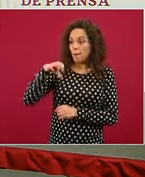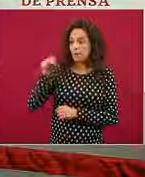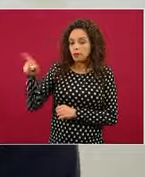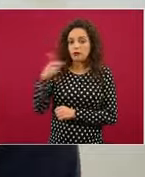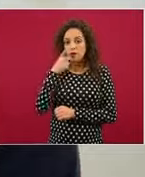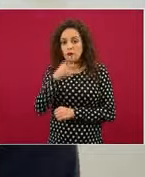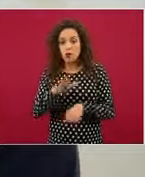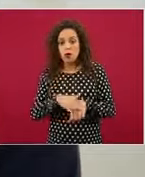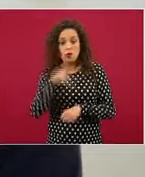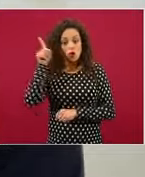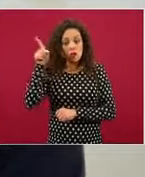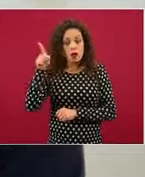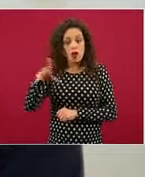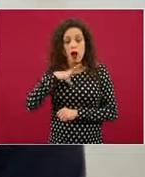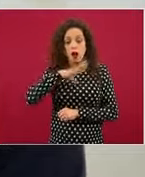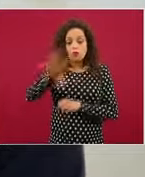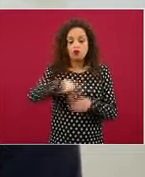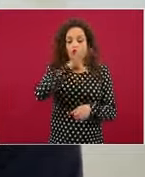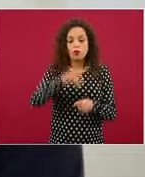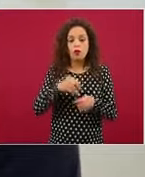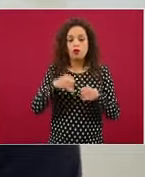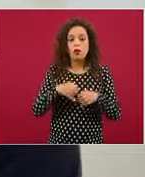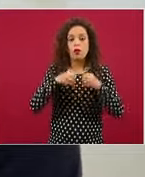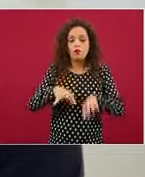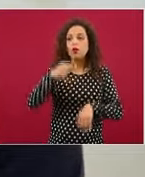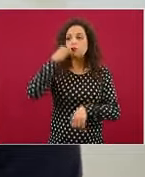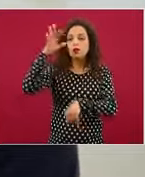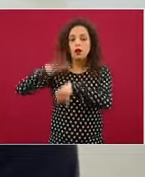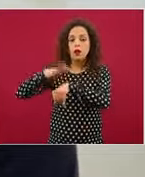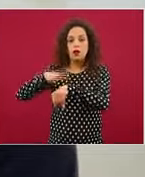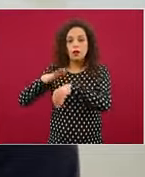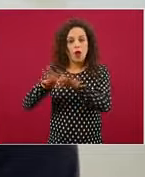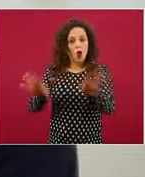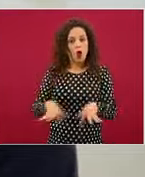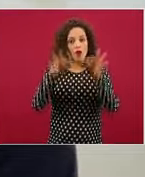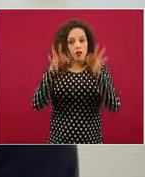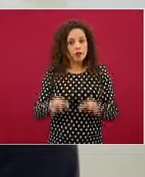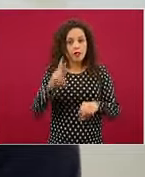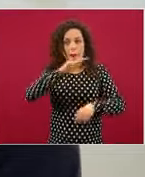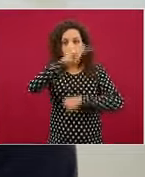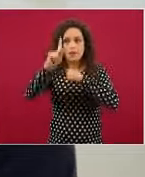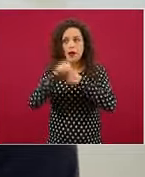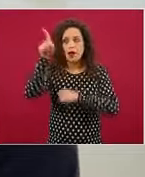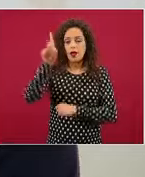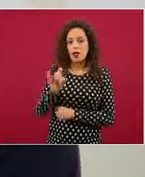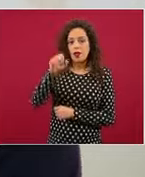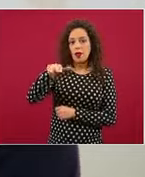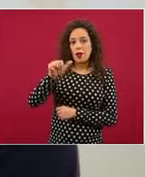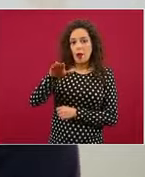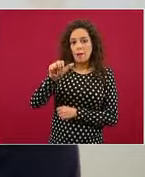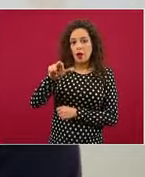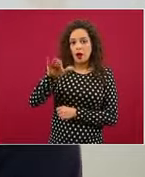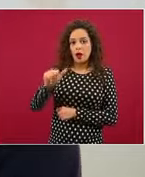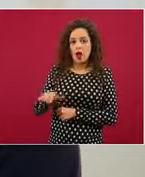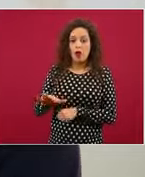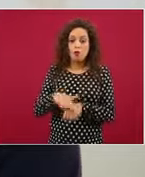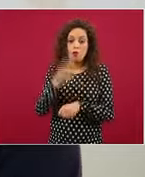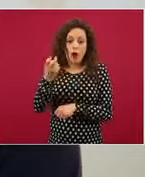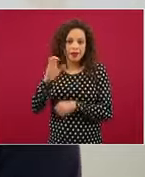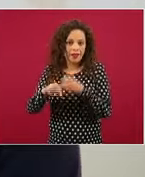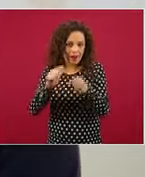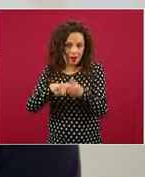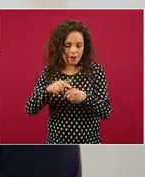la que ha recibido toda la información y la notificación oficial de Dinamarca en relación a este evento. Este evento se da